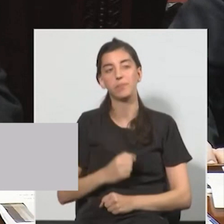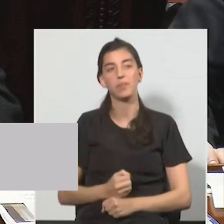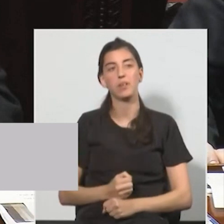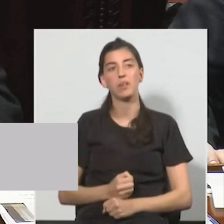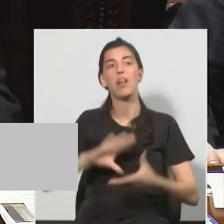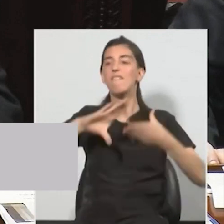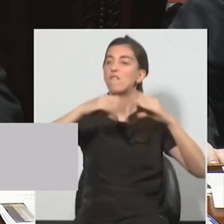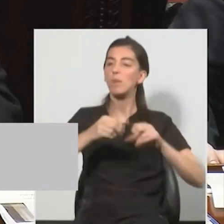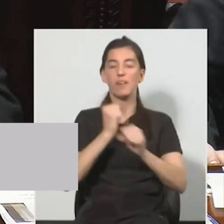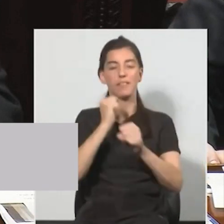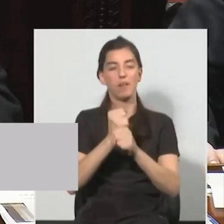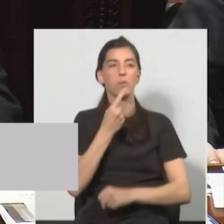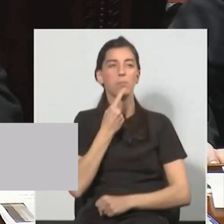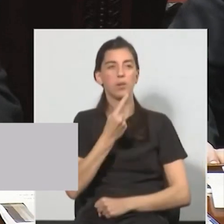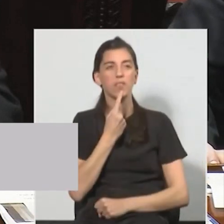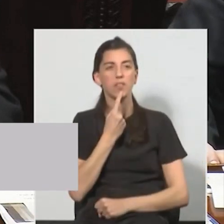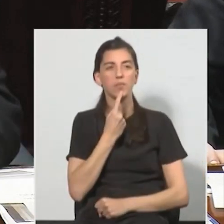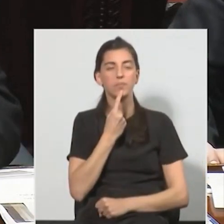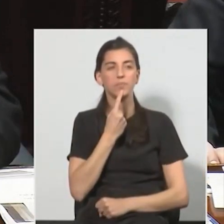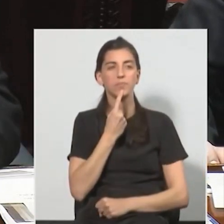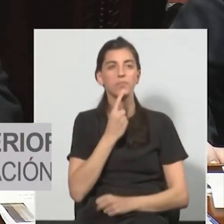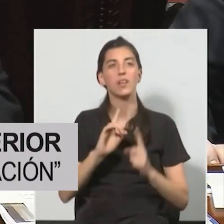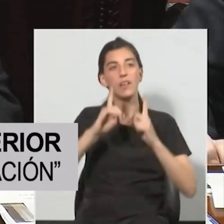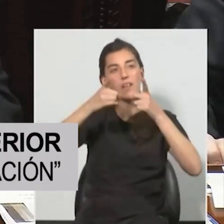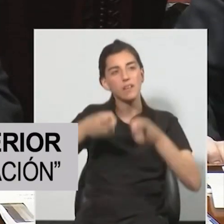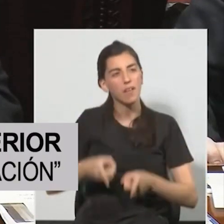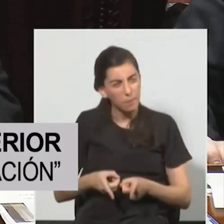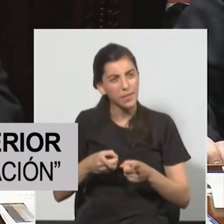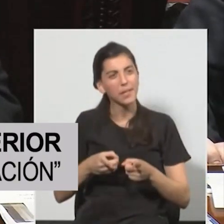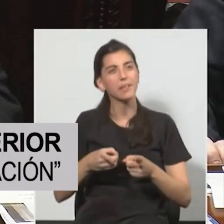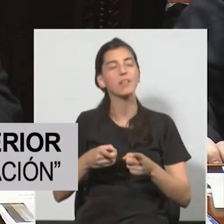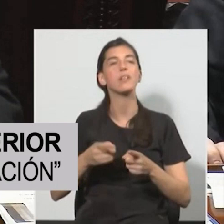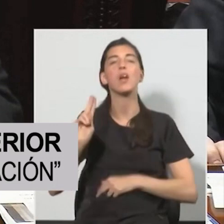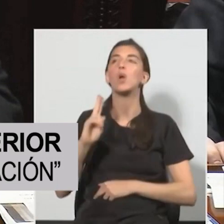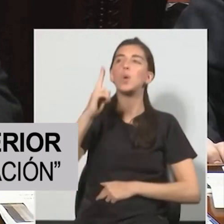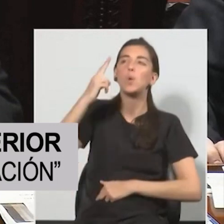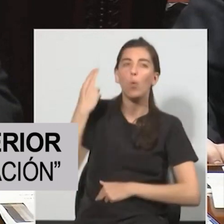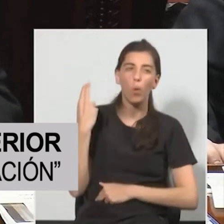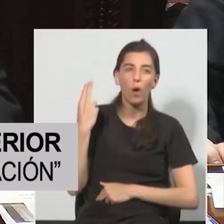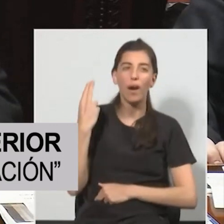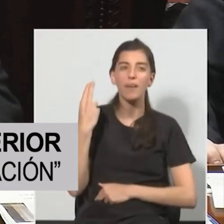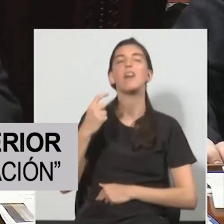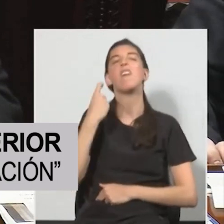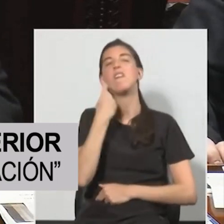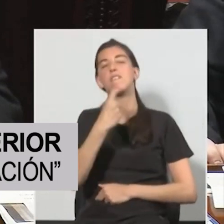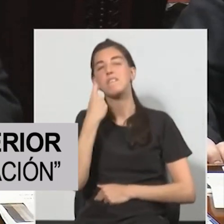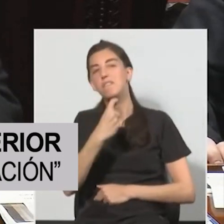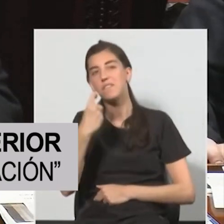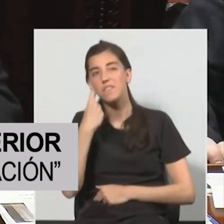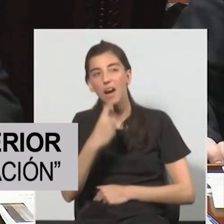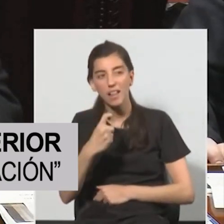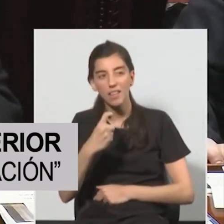De la actividad política. Y de lo lejos que en el Uruguay está la conexión con